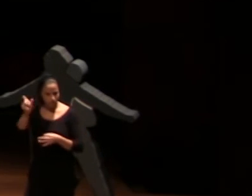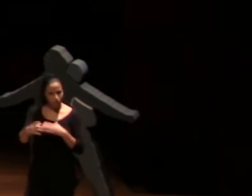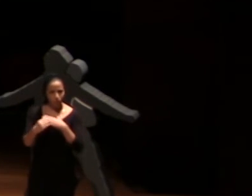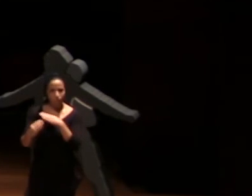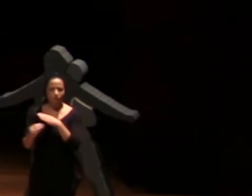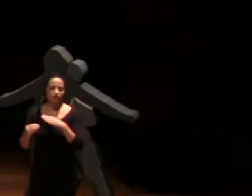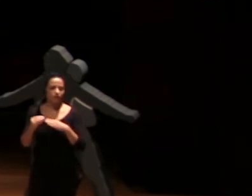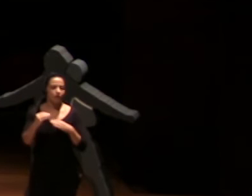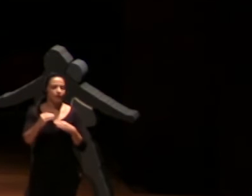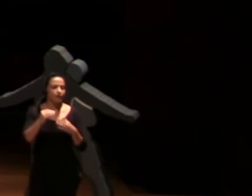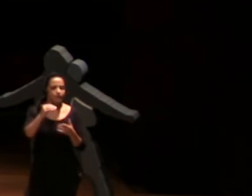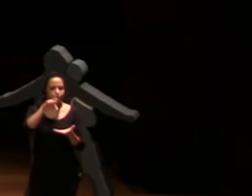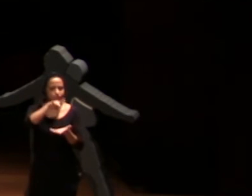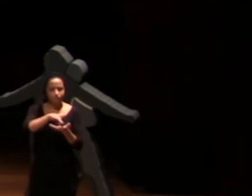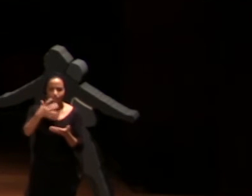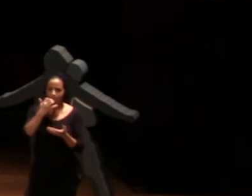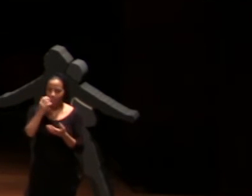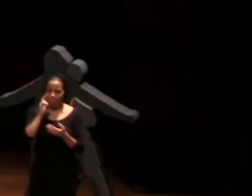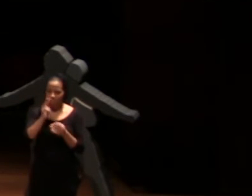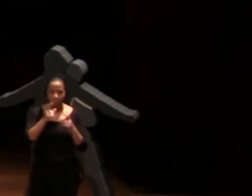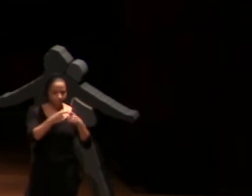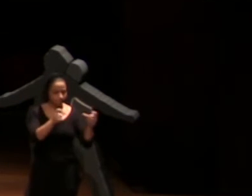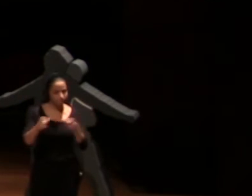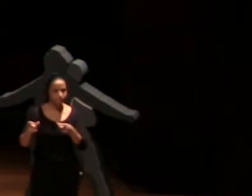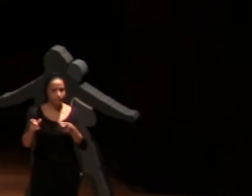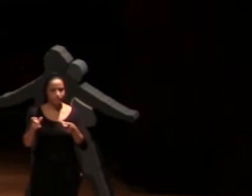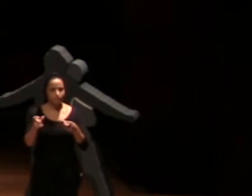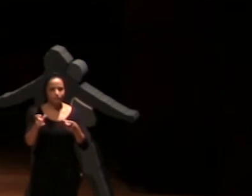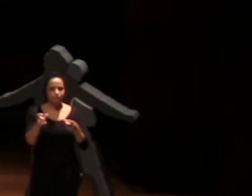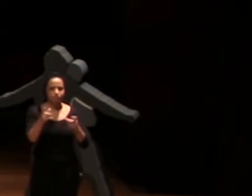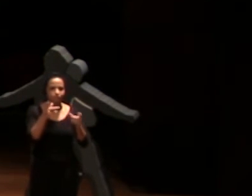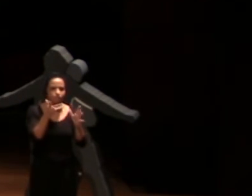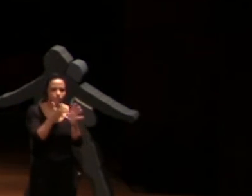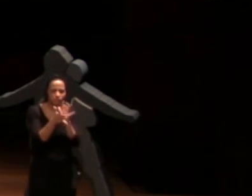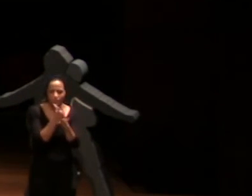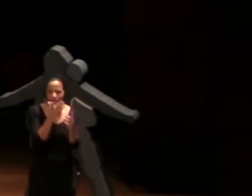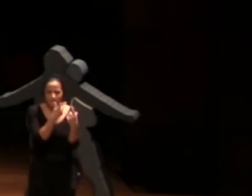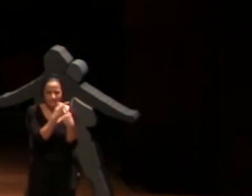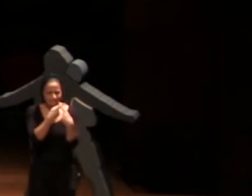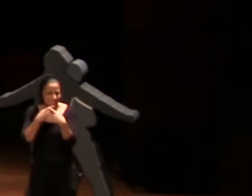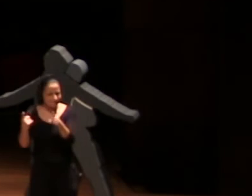multimodal en ingeniería biomédica es cuando miramos varias ventanitas de estas muy precisas a la vez, pero que explican muy poca varianza.